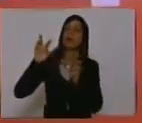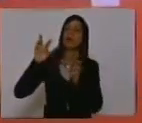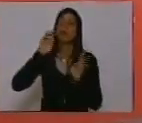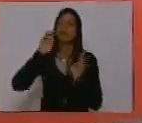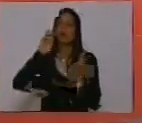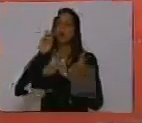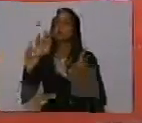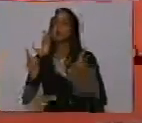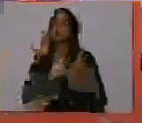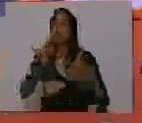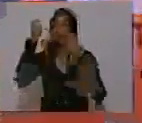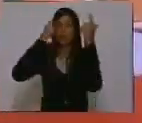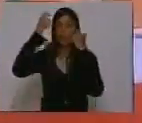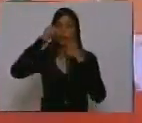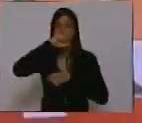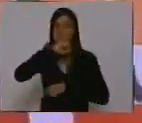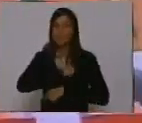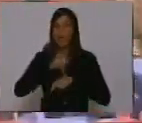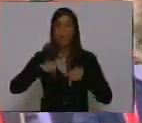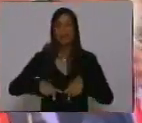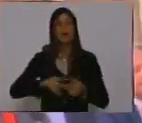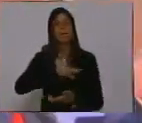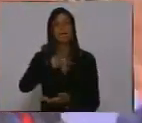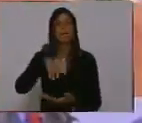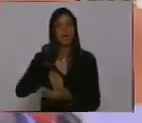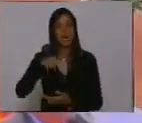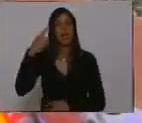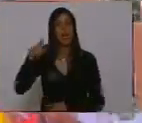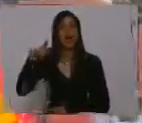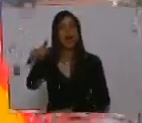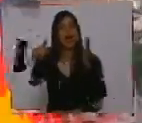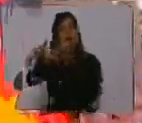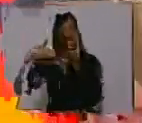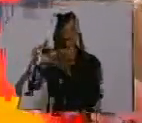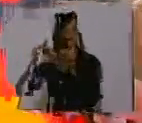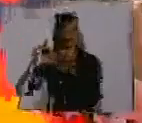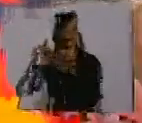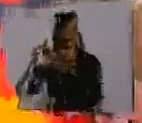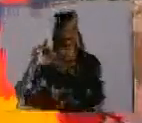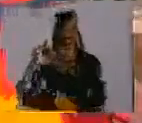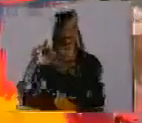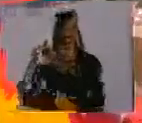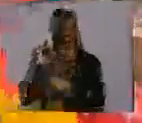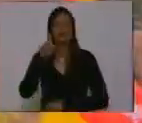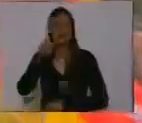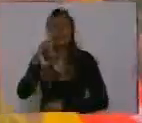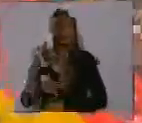gente ilusionaria aquí en el estado Miranda, pero también, sin duda,